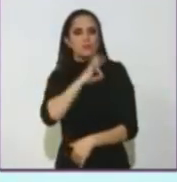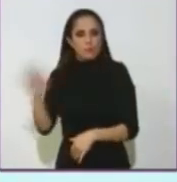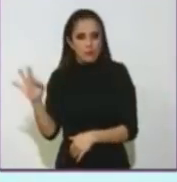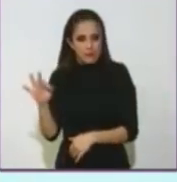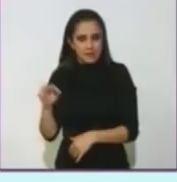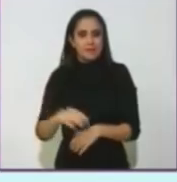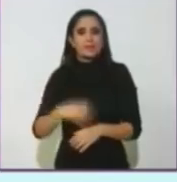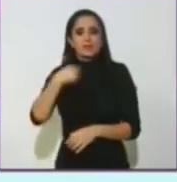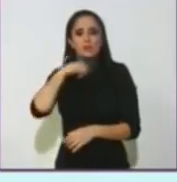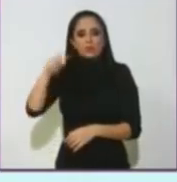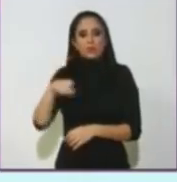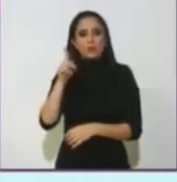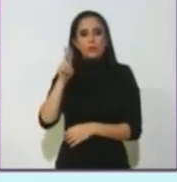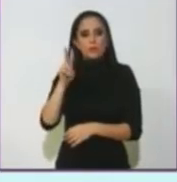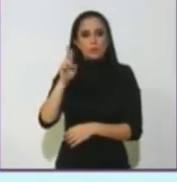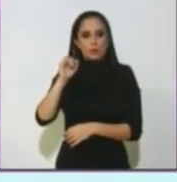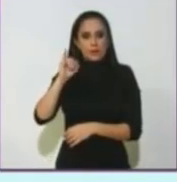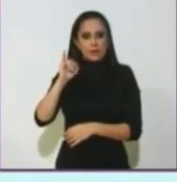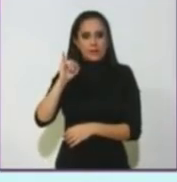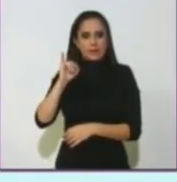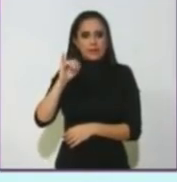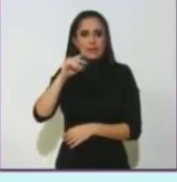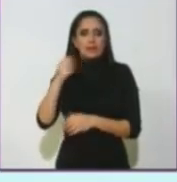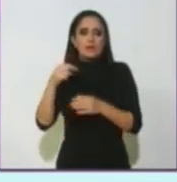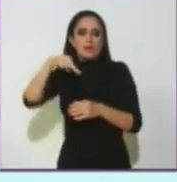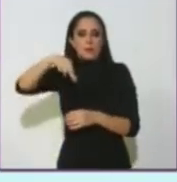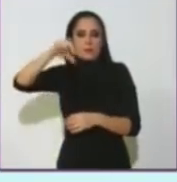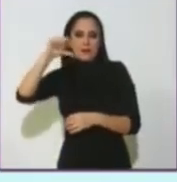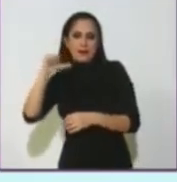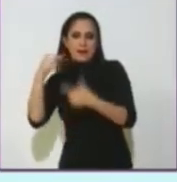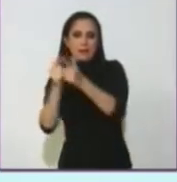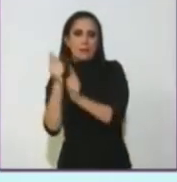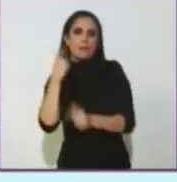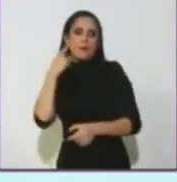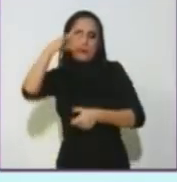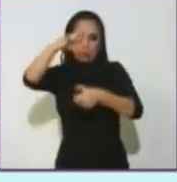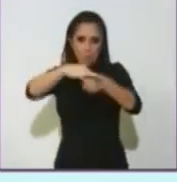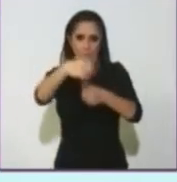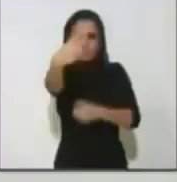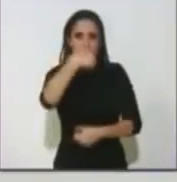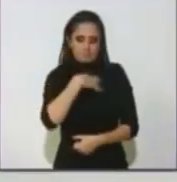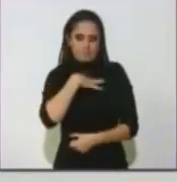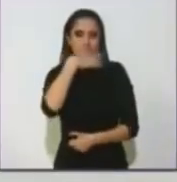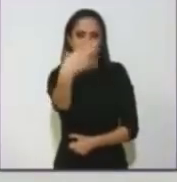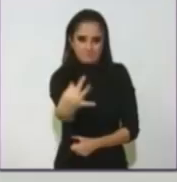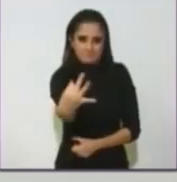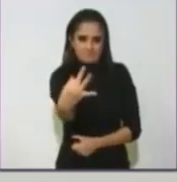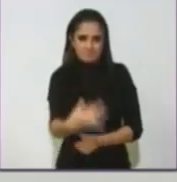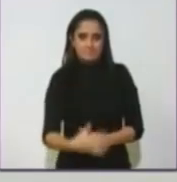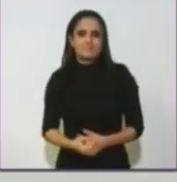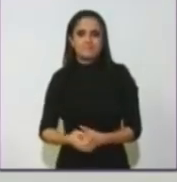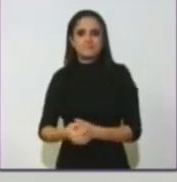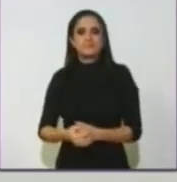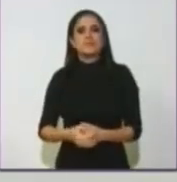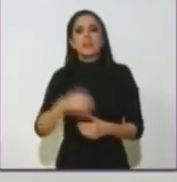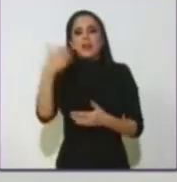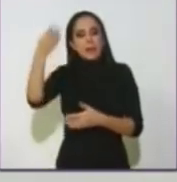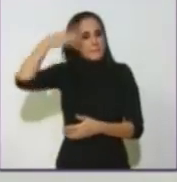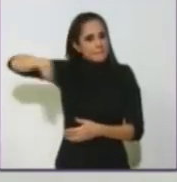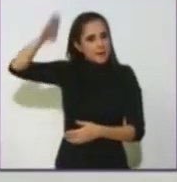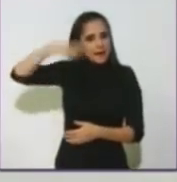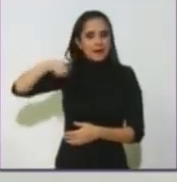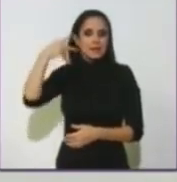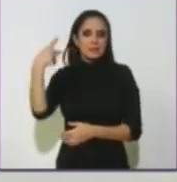purificación carpinteyro soy public de nueva alianza voto por clases purificación cerramos alejandra barrales